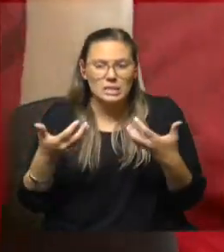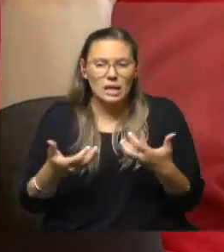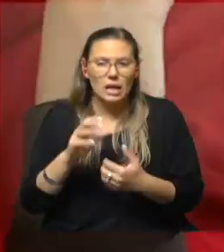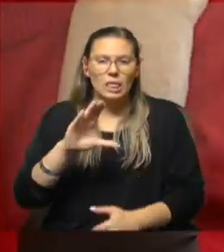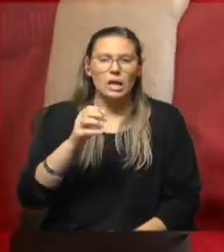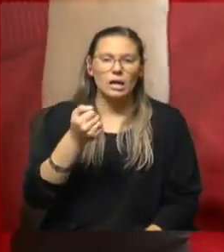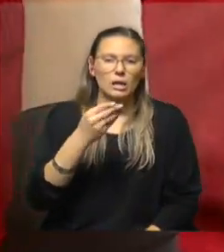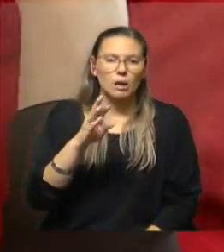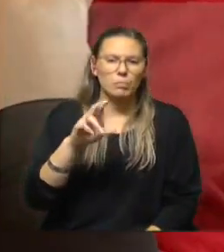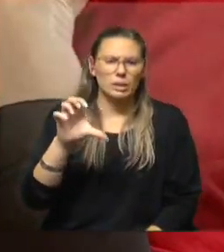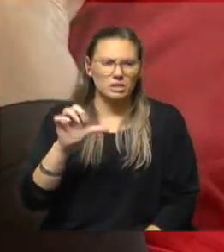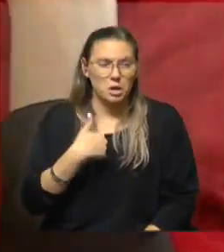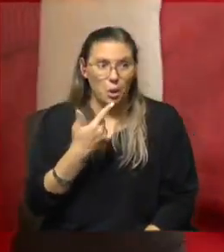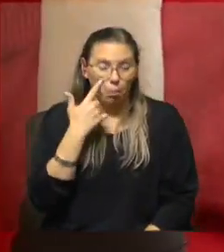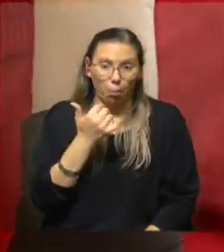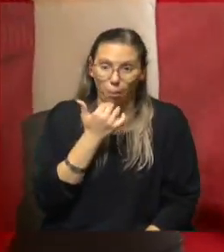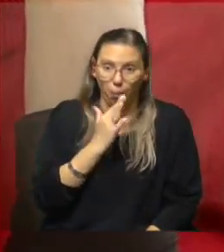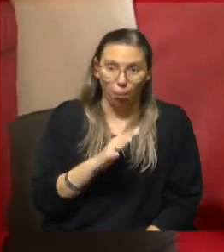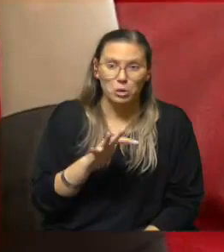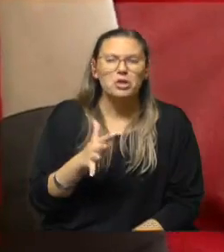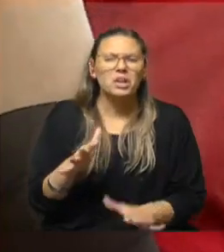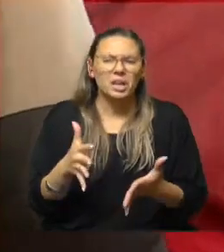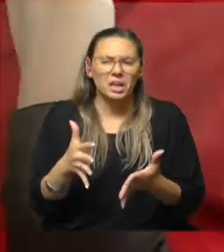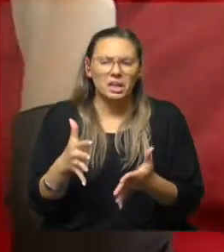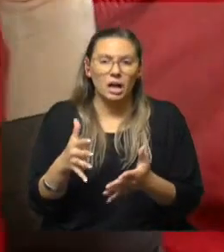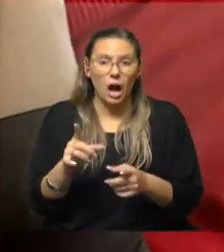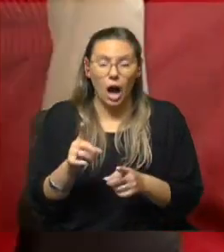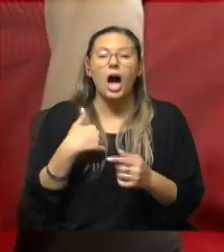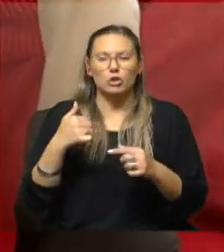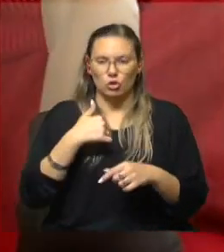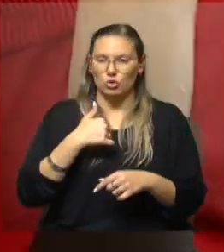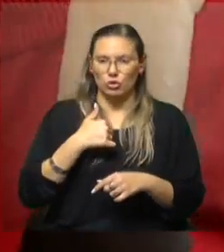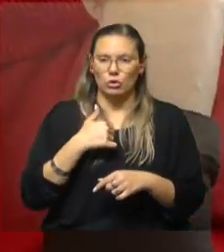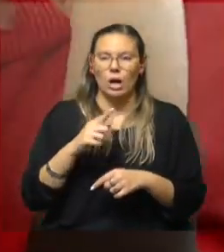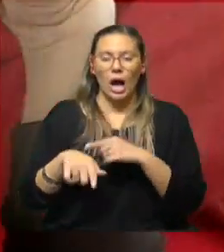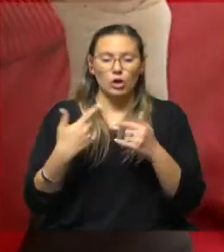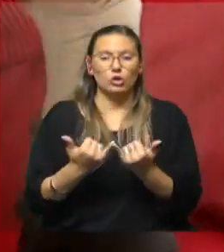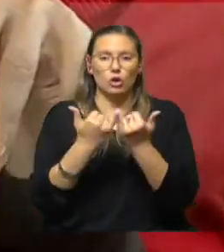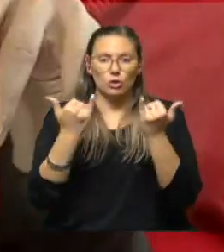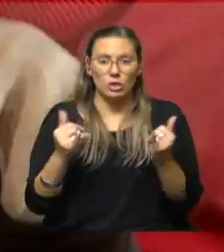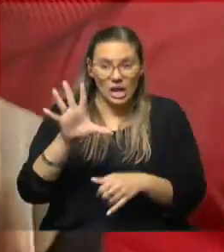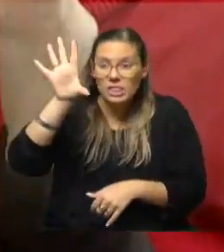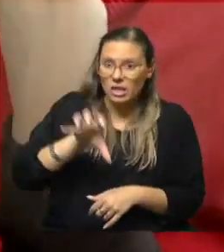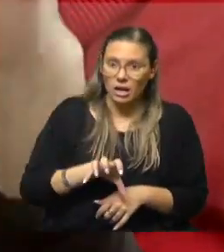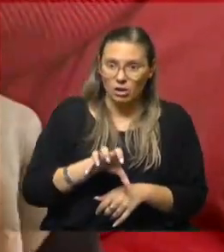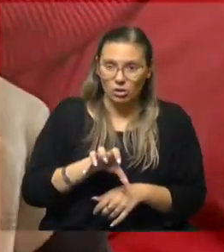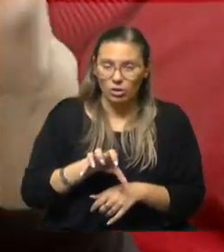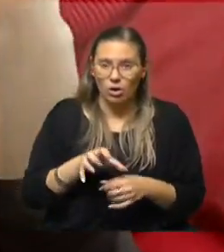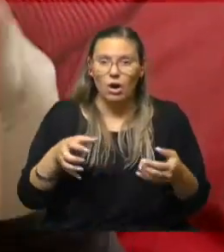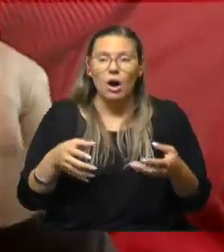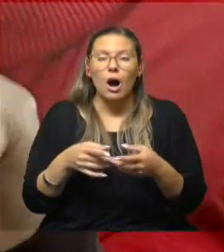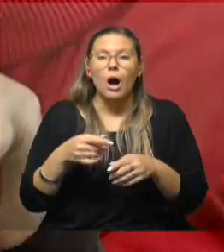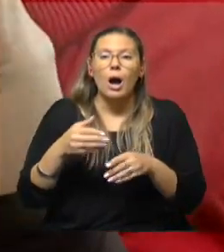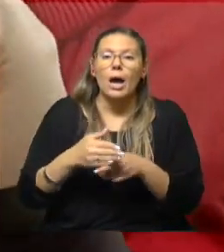ese momento no la conocía. No, le digo, ¿cómo es? Entonces, yo entonces al día siguiente ella trajo la mozzarella,